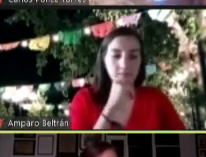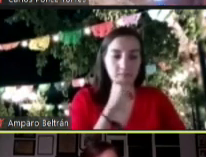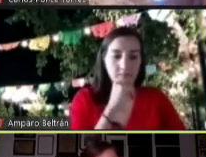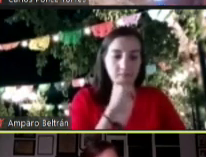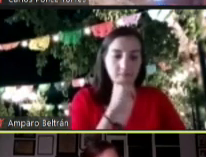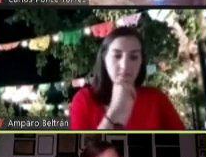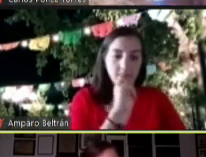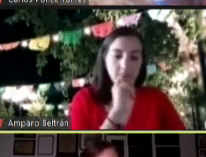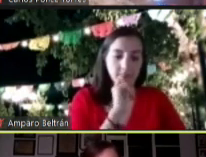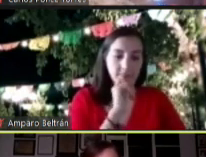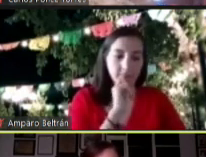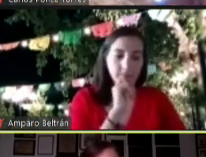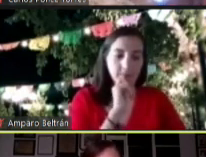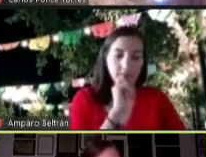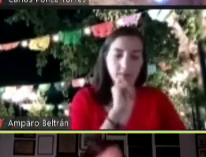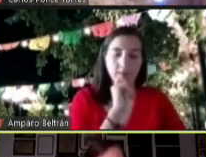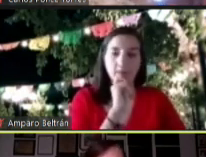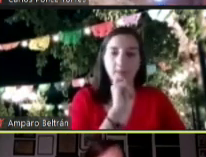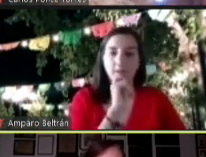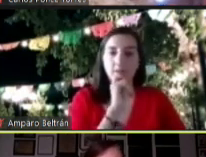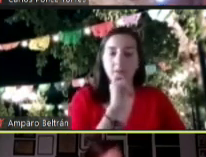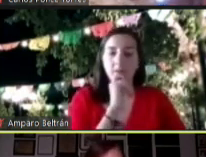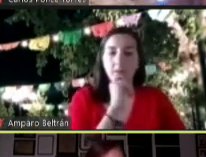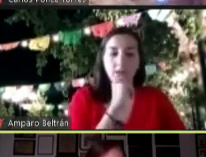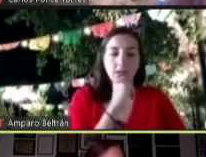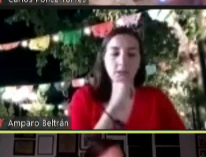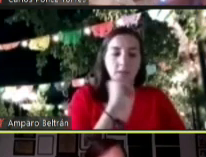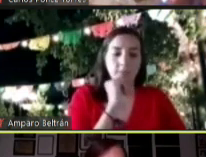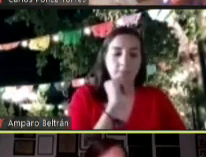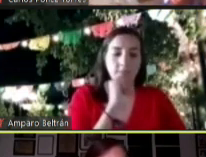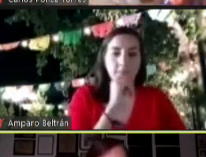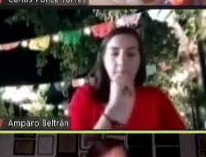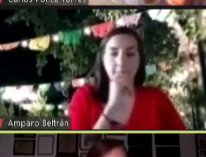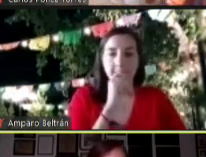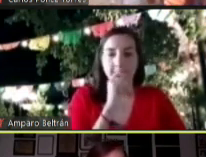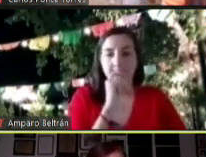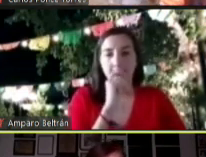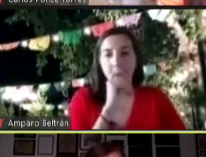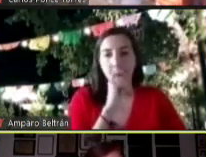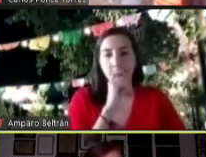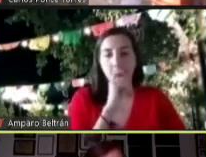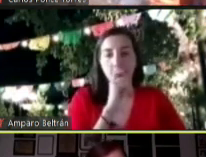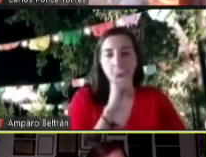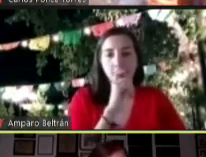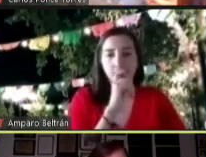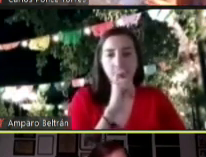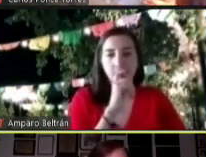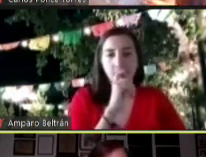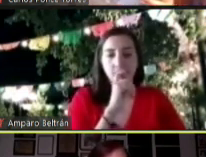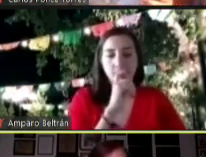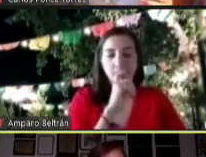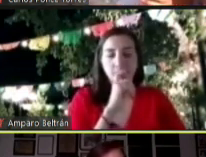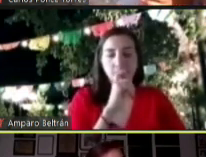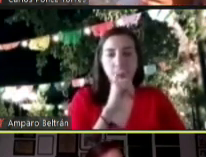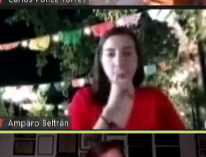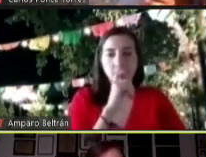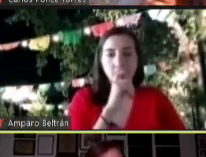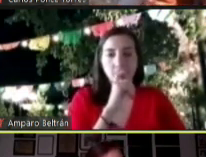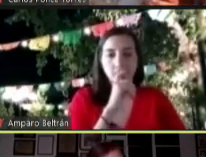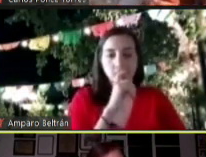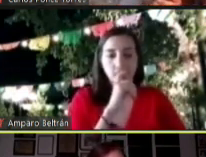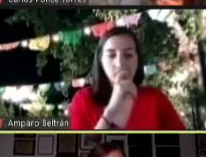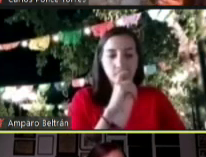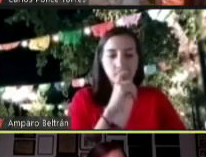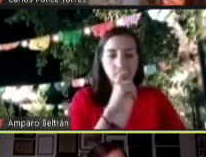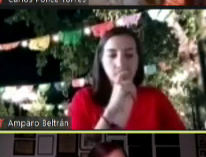Prevenir la Discriminación y sobre todo en su permanencia tal y como está. En mi experiencia como